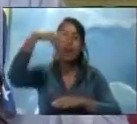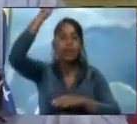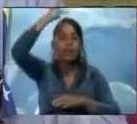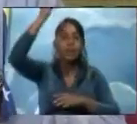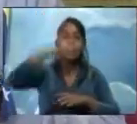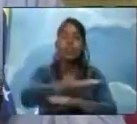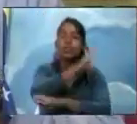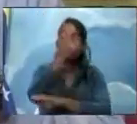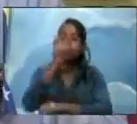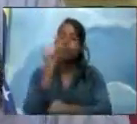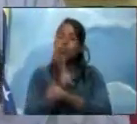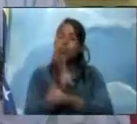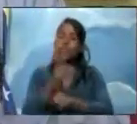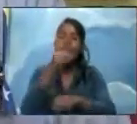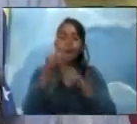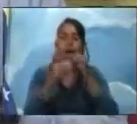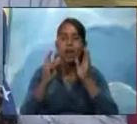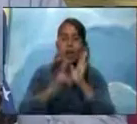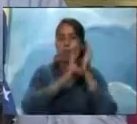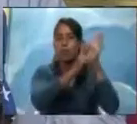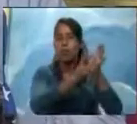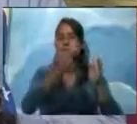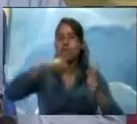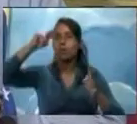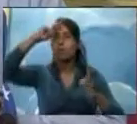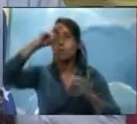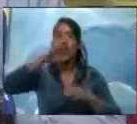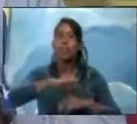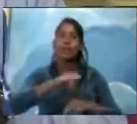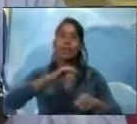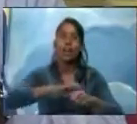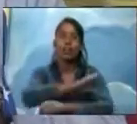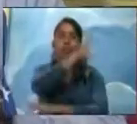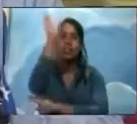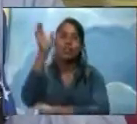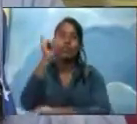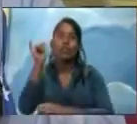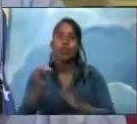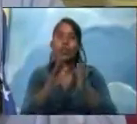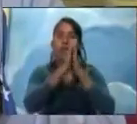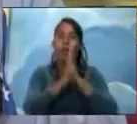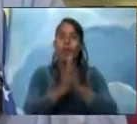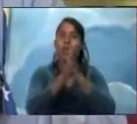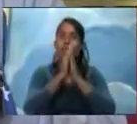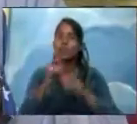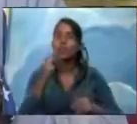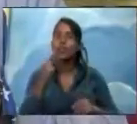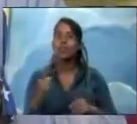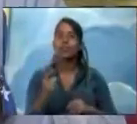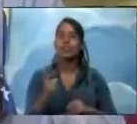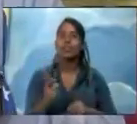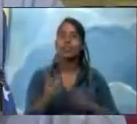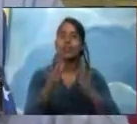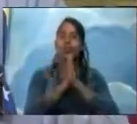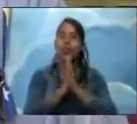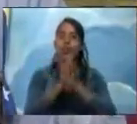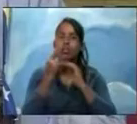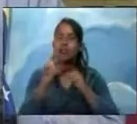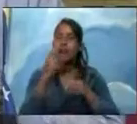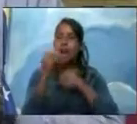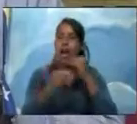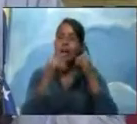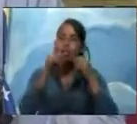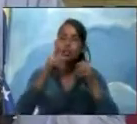haga la voluntad de mi Padre que está en los cielos. Y la oración dice la oración de Rey, dice, hágase